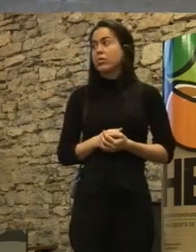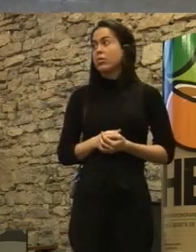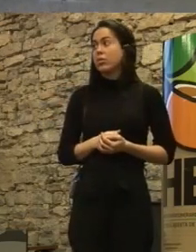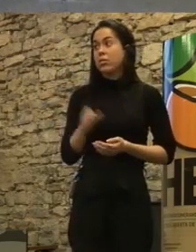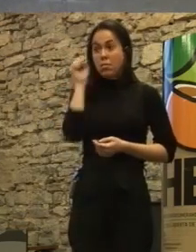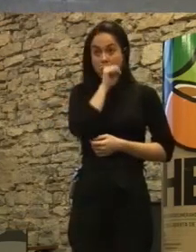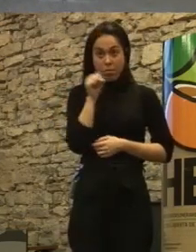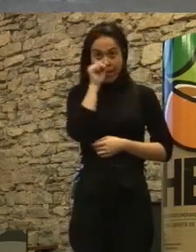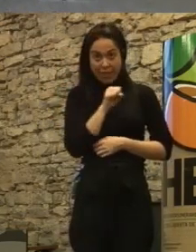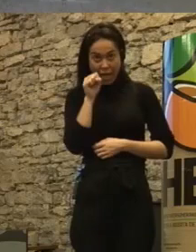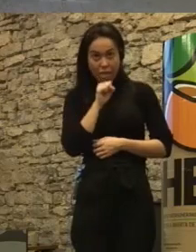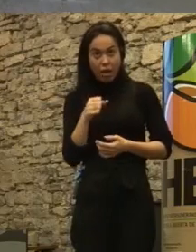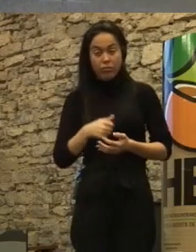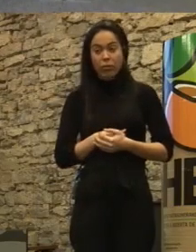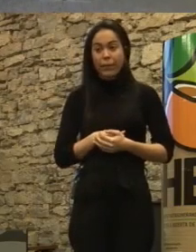de U2,